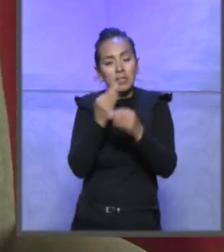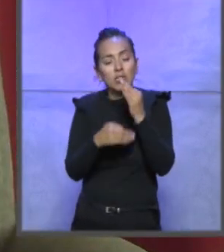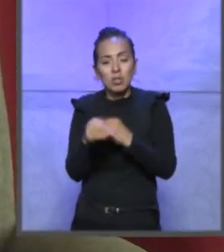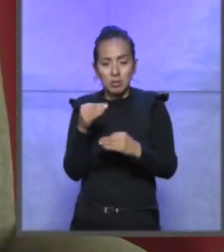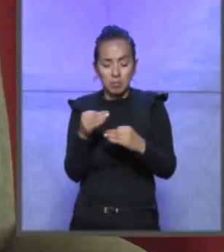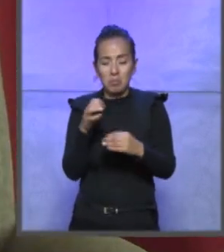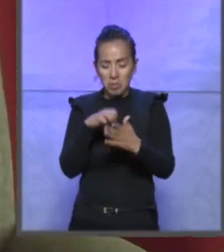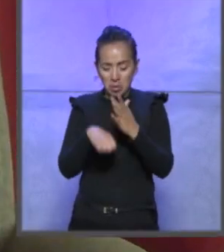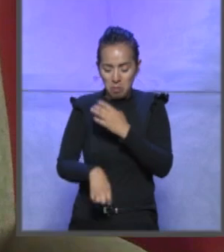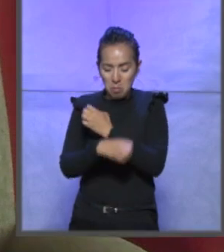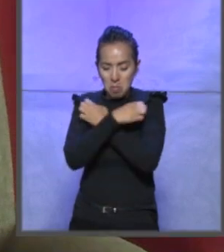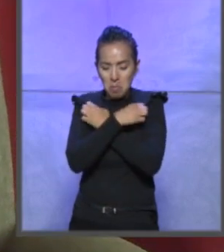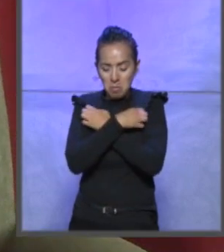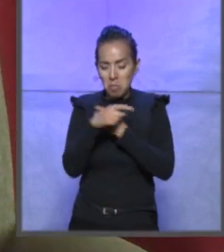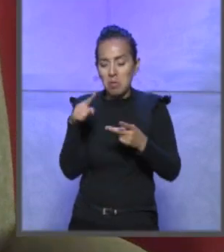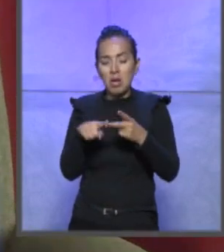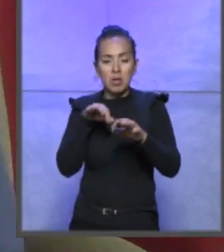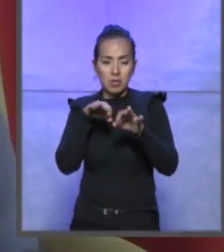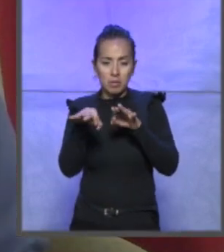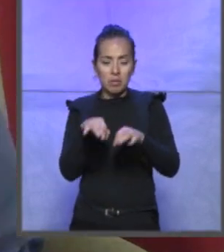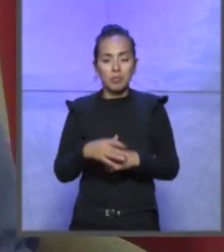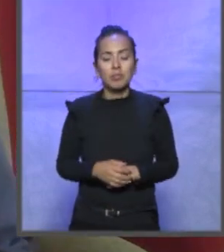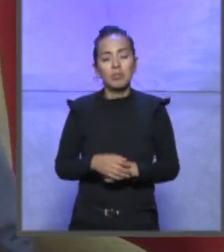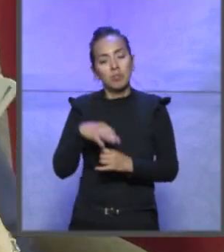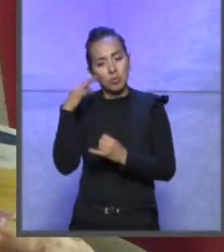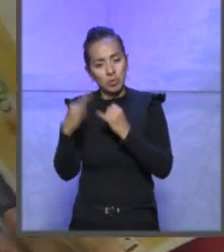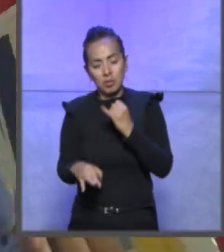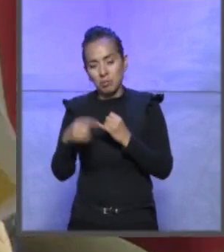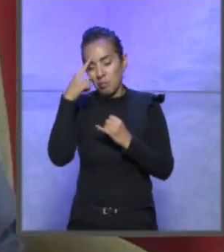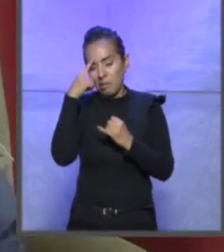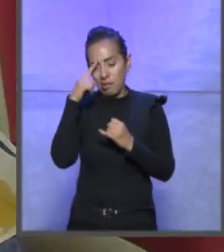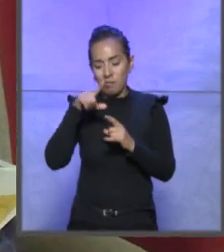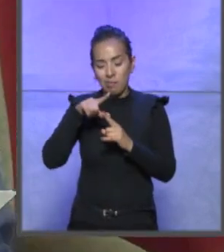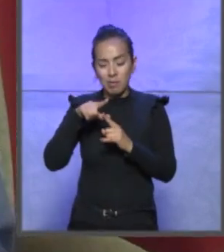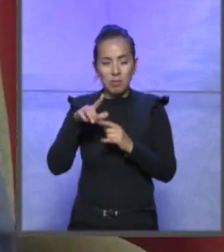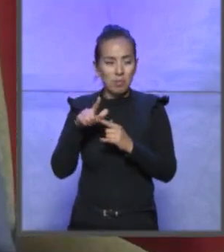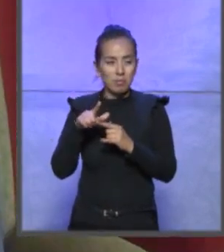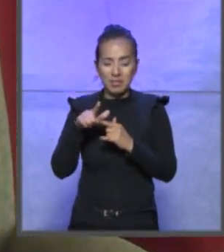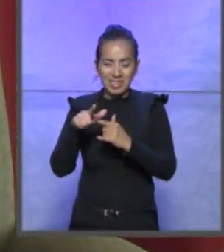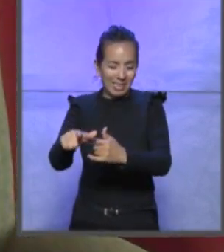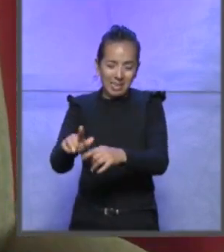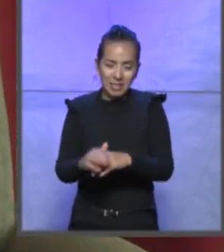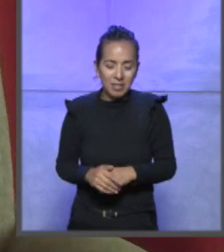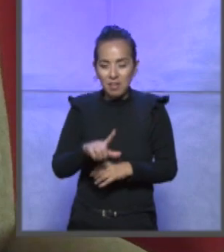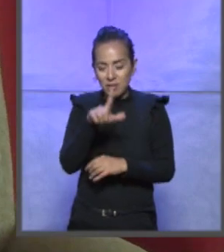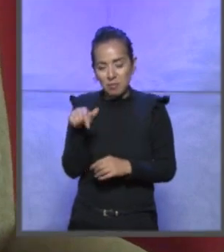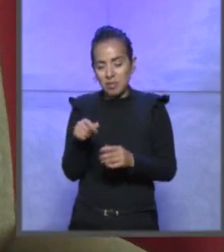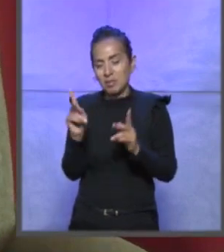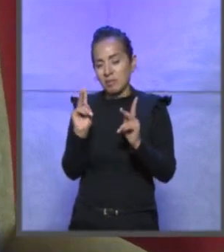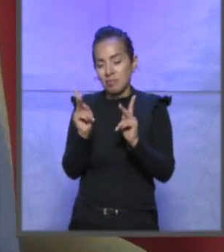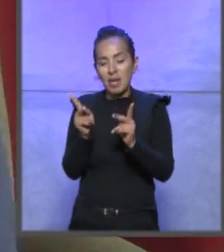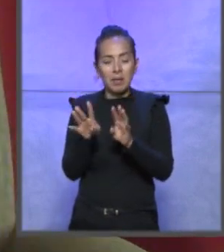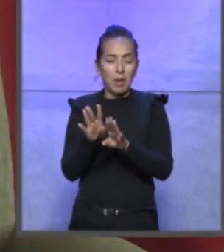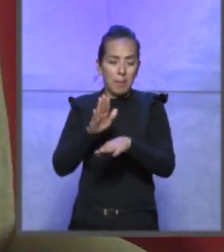Por ejemplo, los de educación o los de empleo. Y finalmente, para no pasarme del tiempo, ya luego tendremos oportunidad de